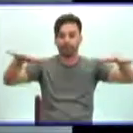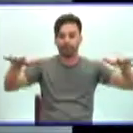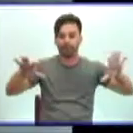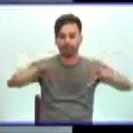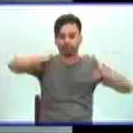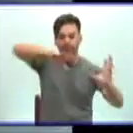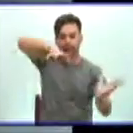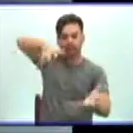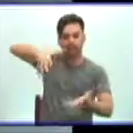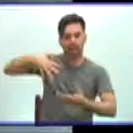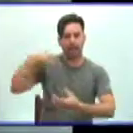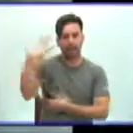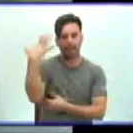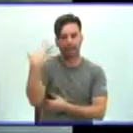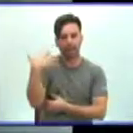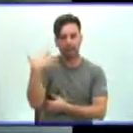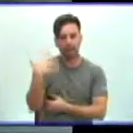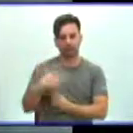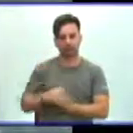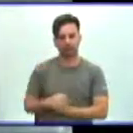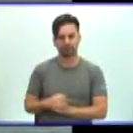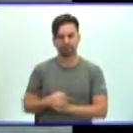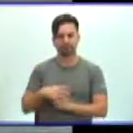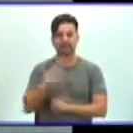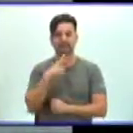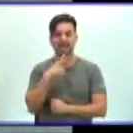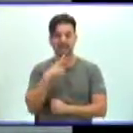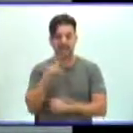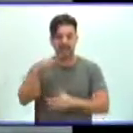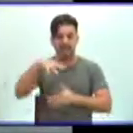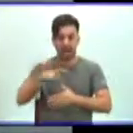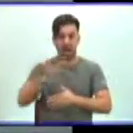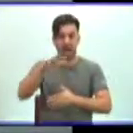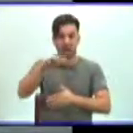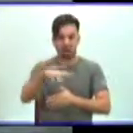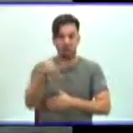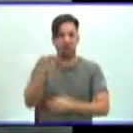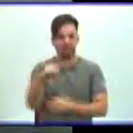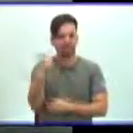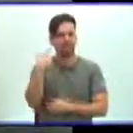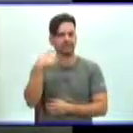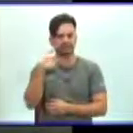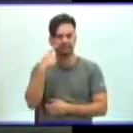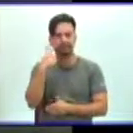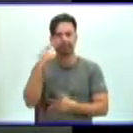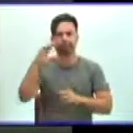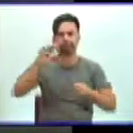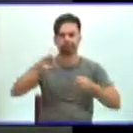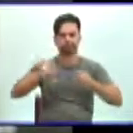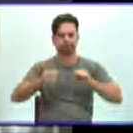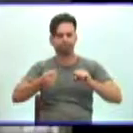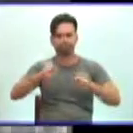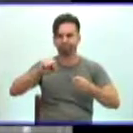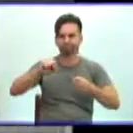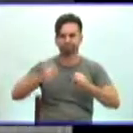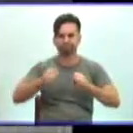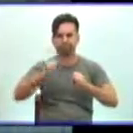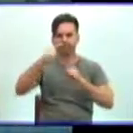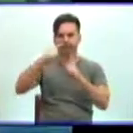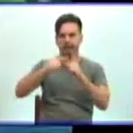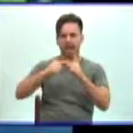El agua también es un factor clave al formarse el clima porque retiene y libera la energía calorífica del sol.